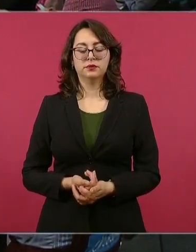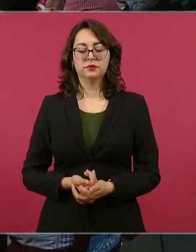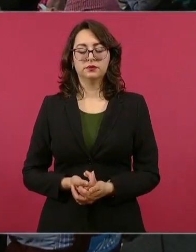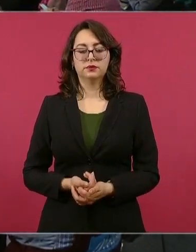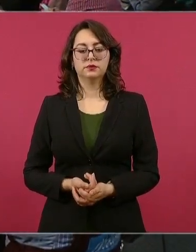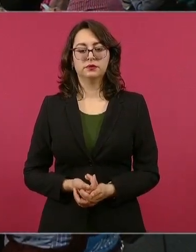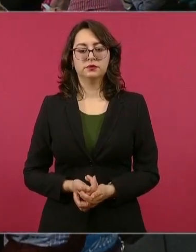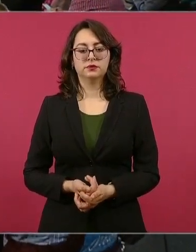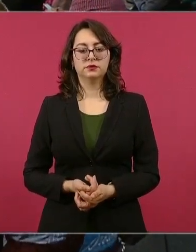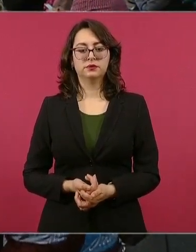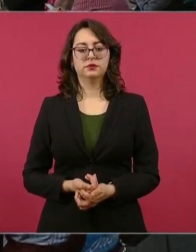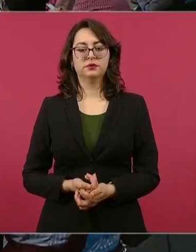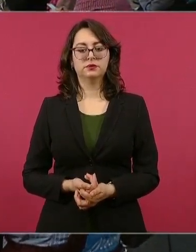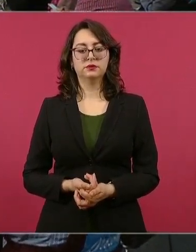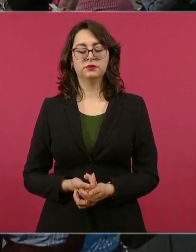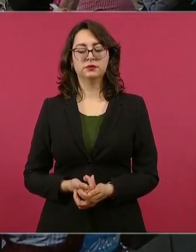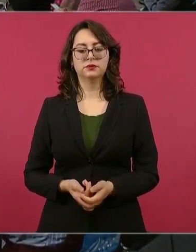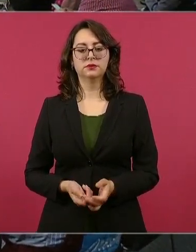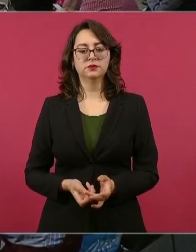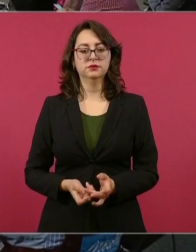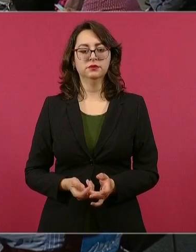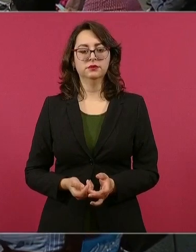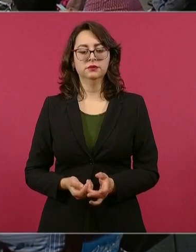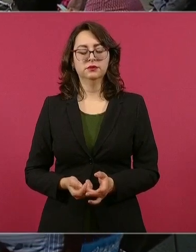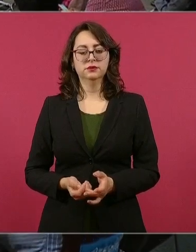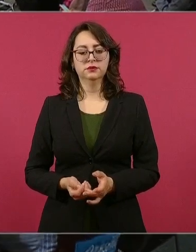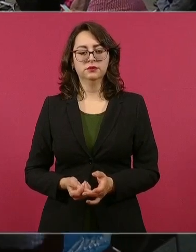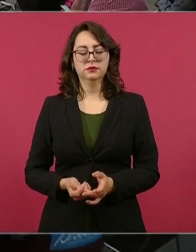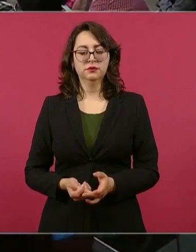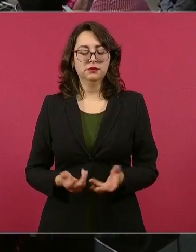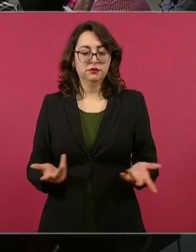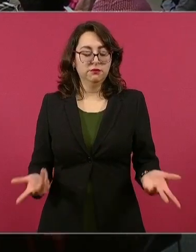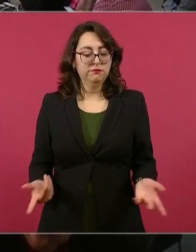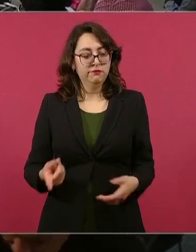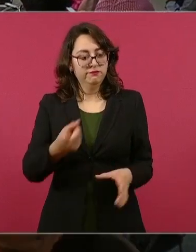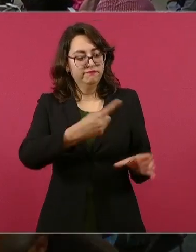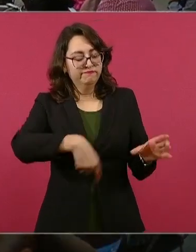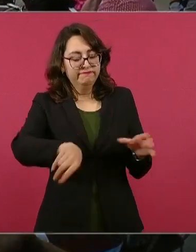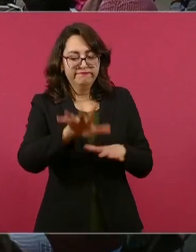cómo enfrentamos la manipulación con información.